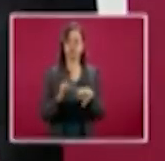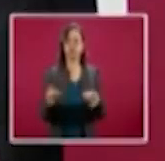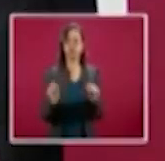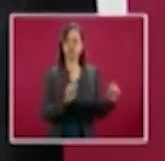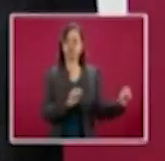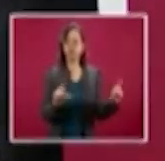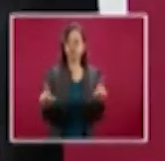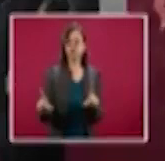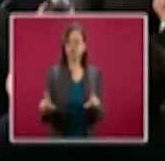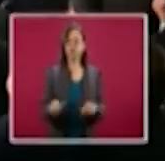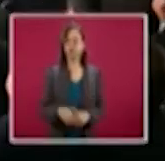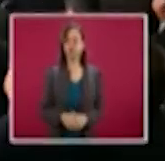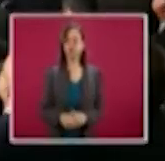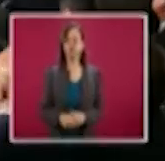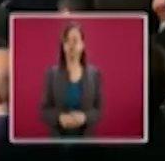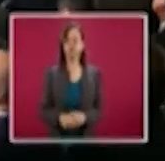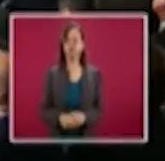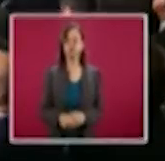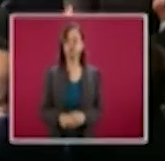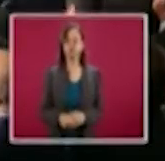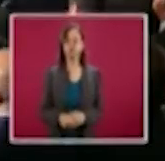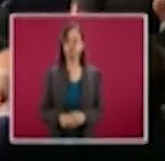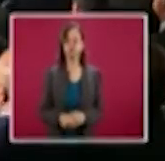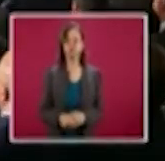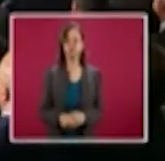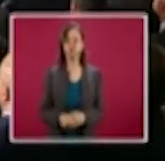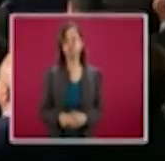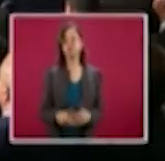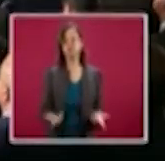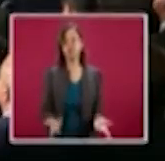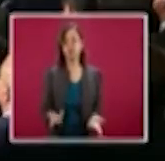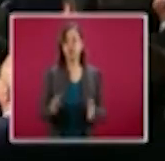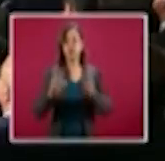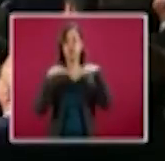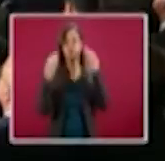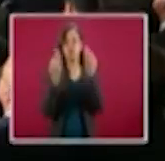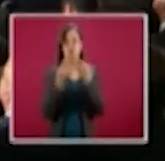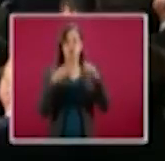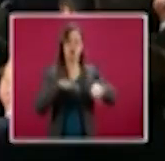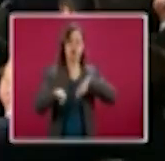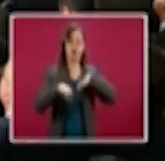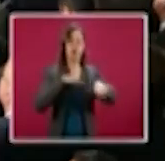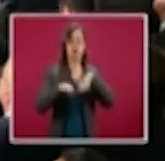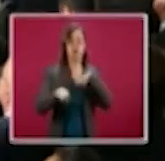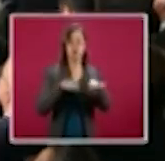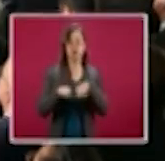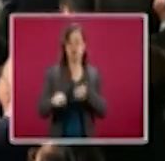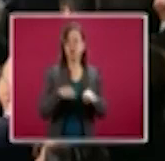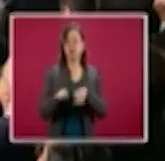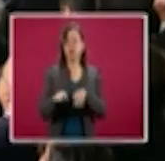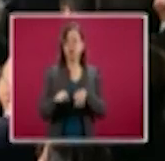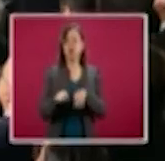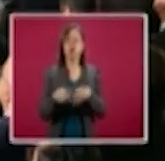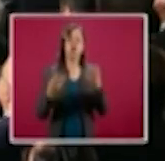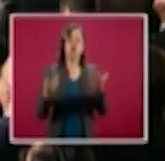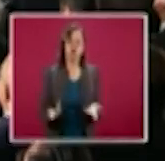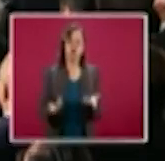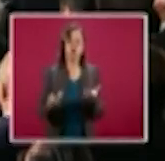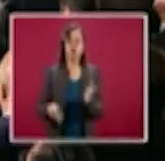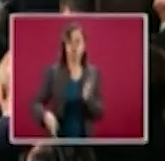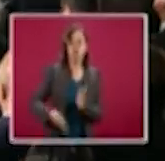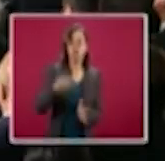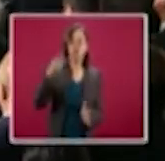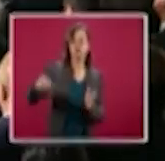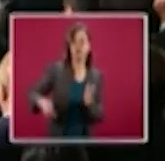hubo discusión de la relación hay discusión de la recesión mira yo tengo ese algo eduardo y yo está el 16 de enero en la conferencia mañanera presencial